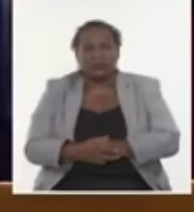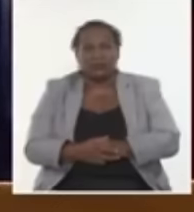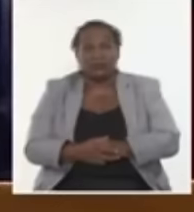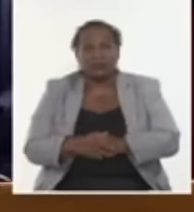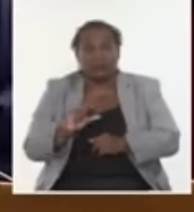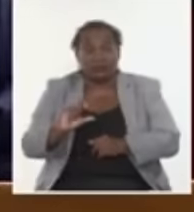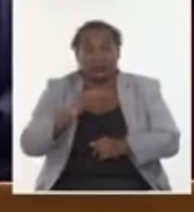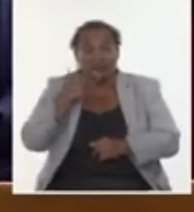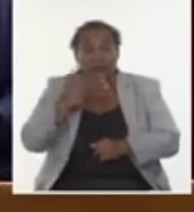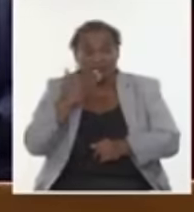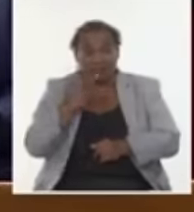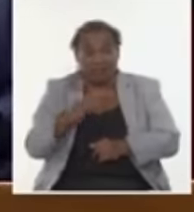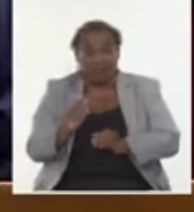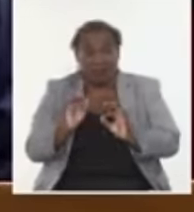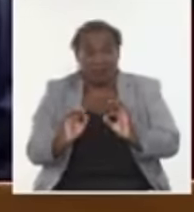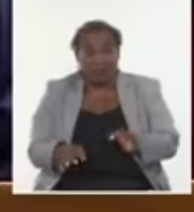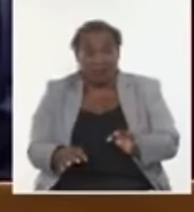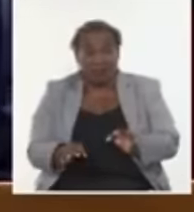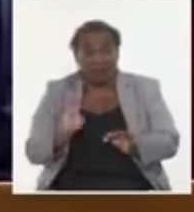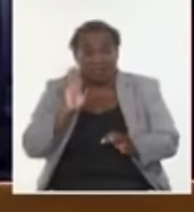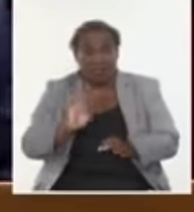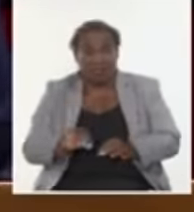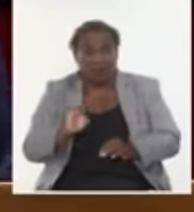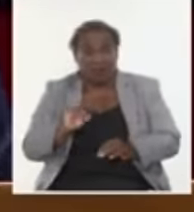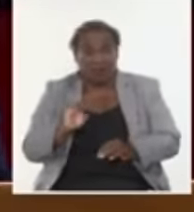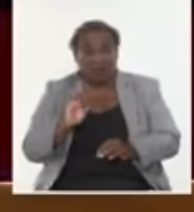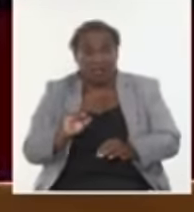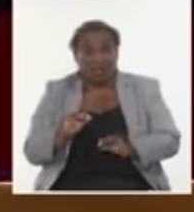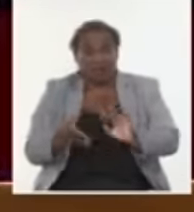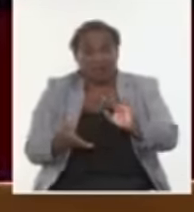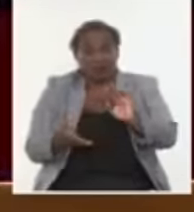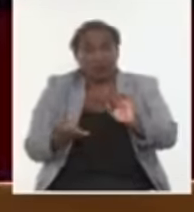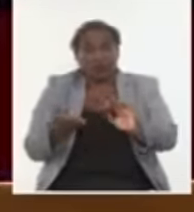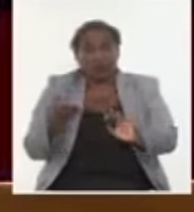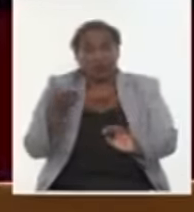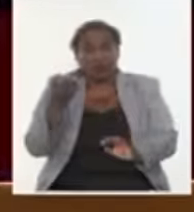concepto, estamos hablando de subir